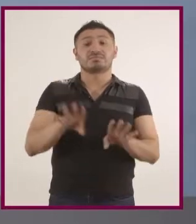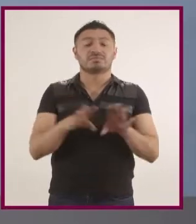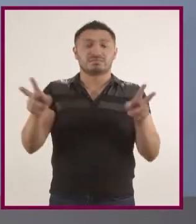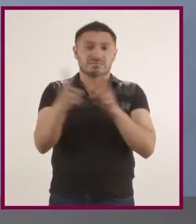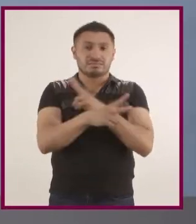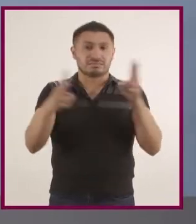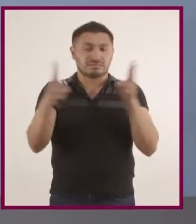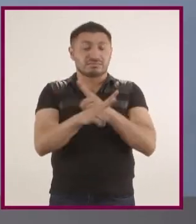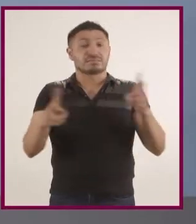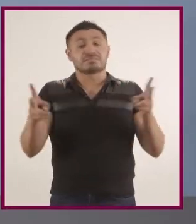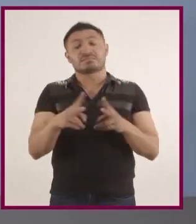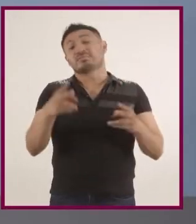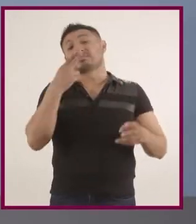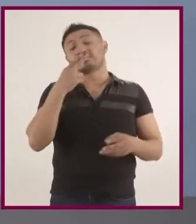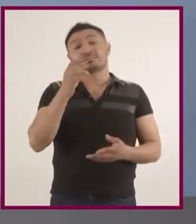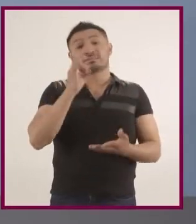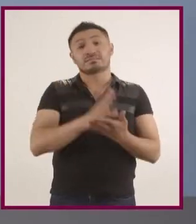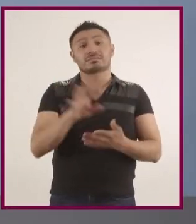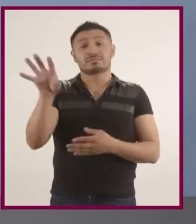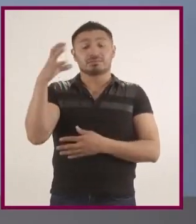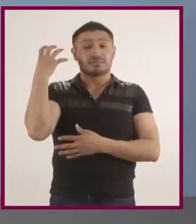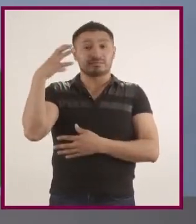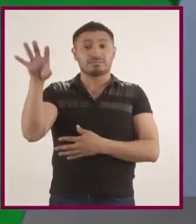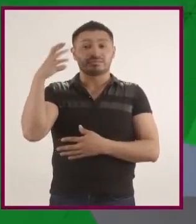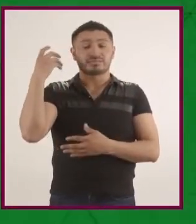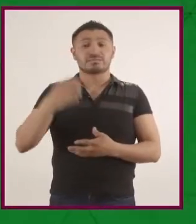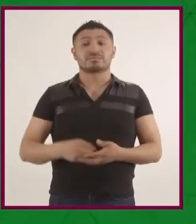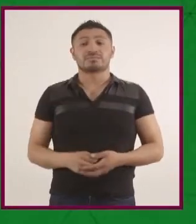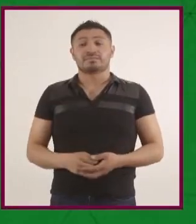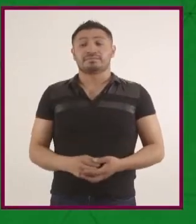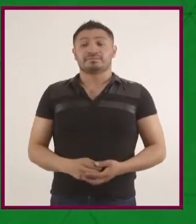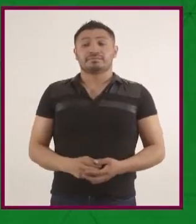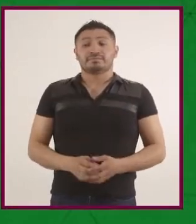tuviéramos aire acondicionado usando solo un ventilador